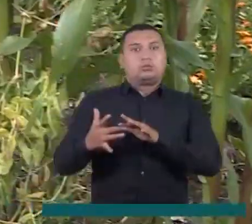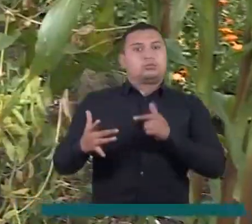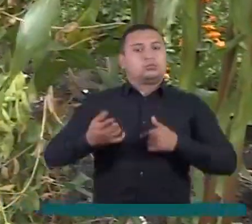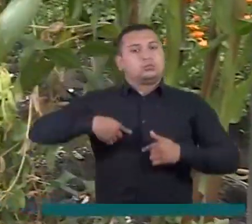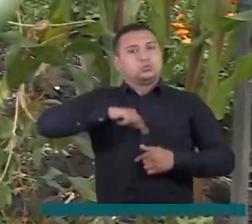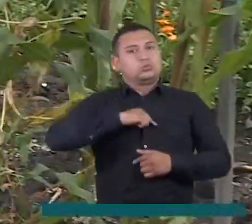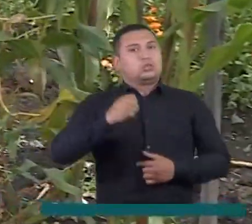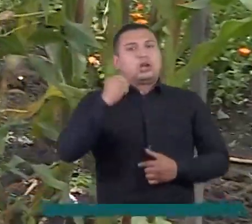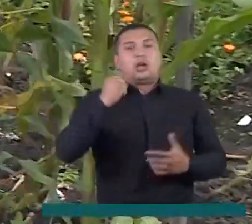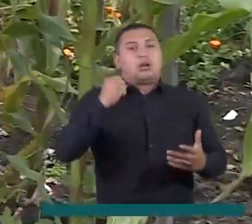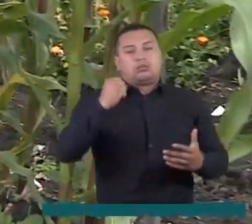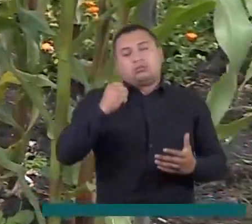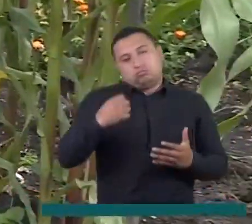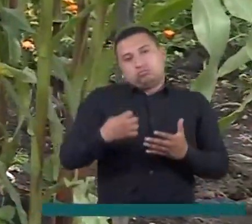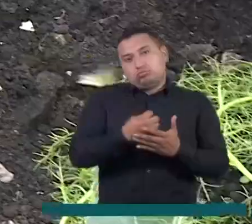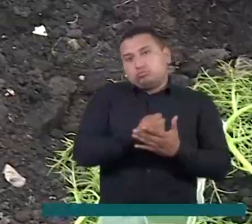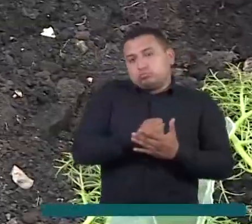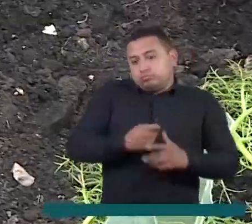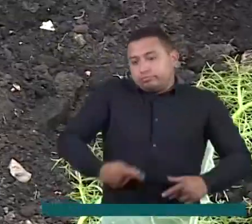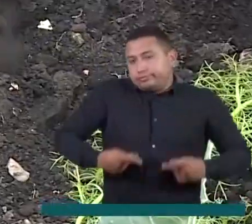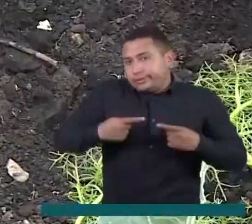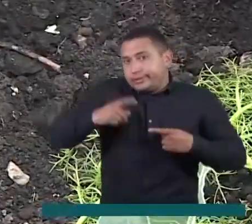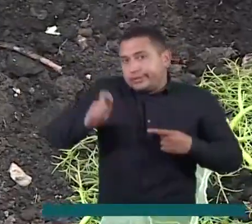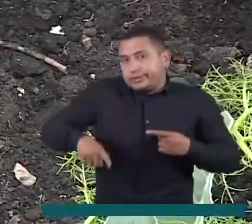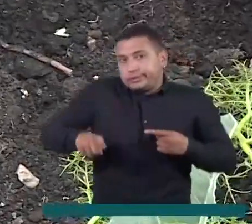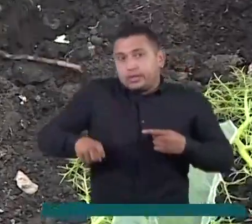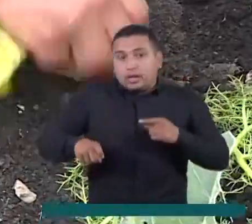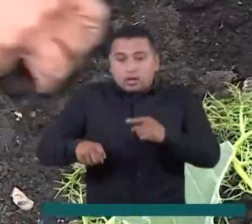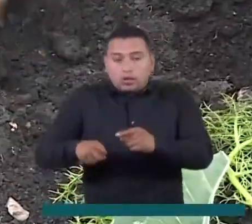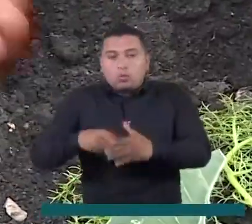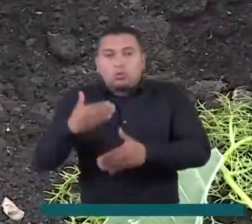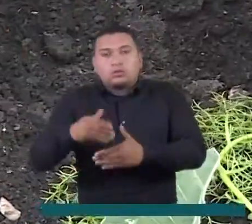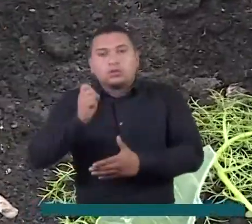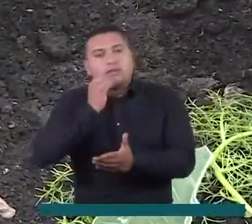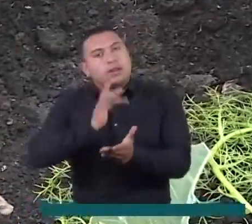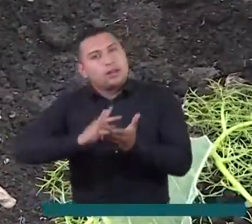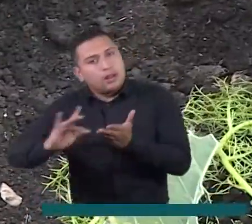pasan por un proceso de limpieza y desinfección.